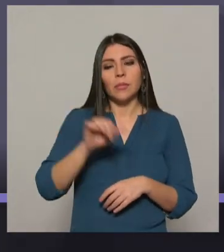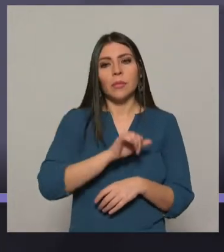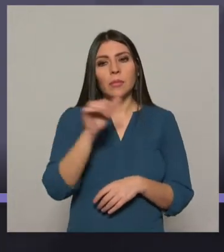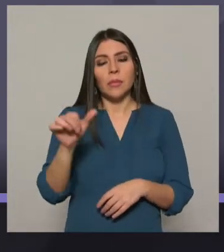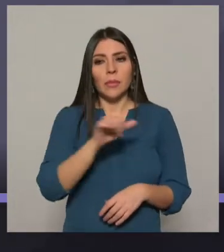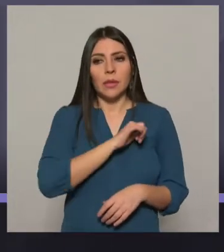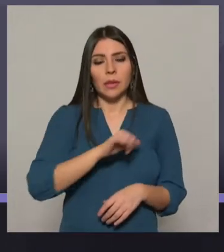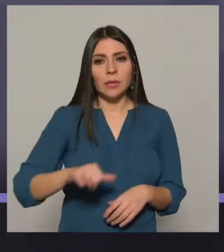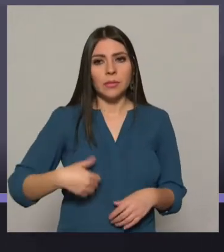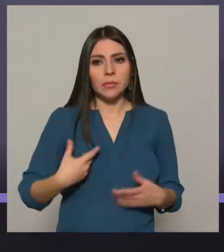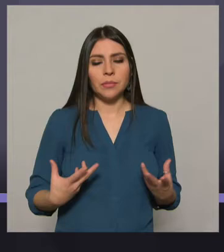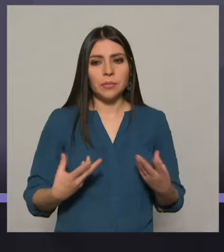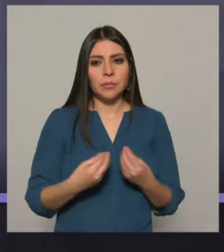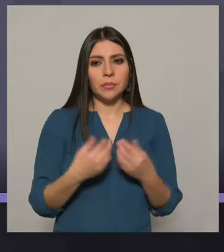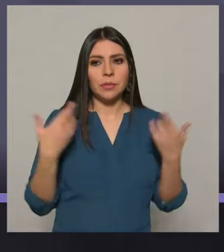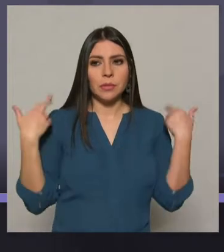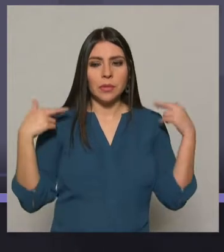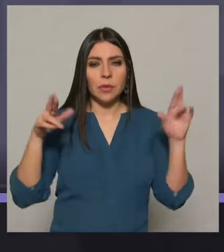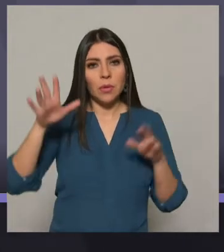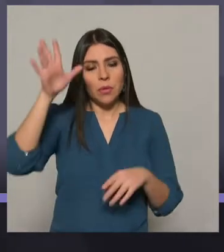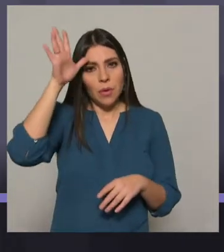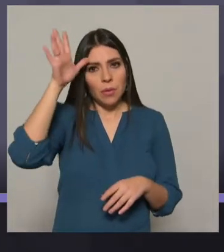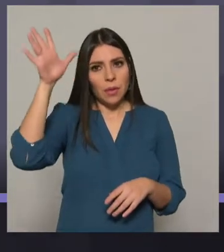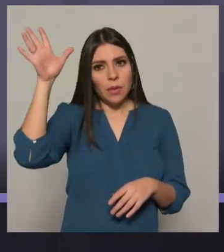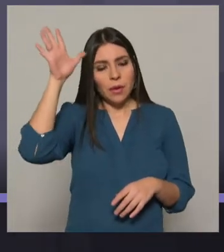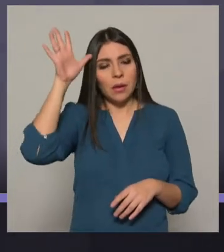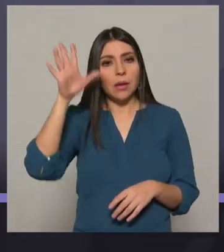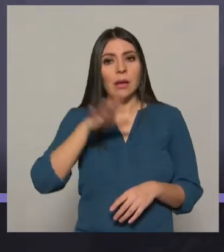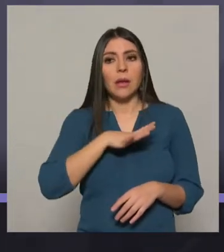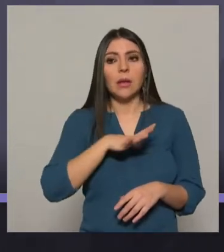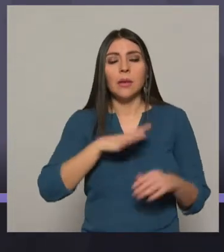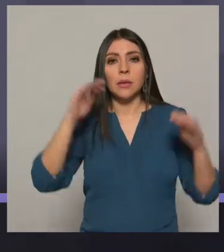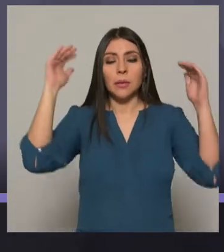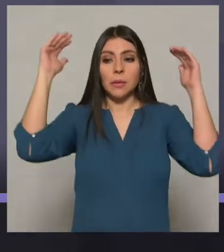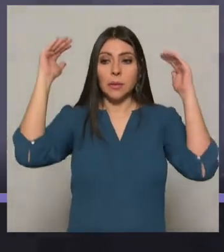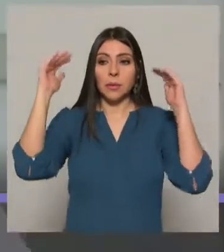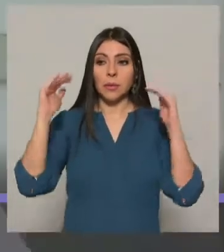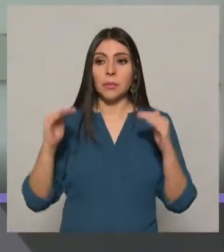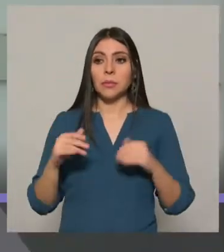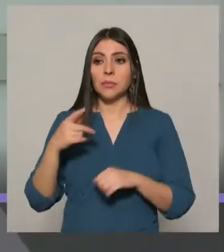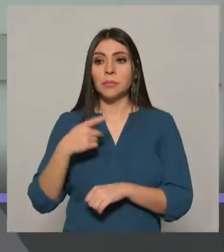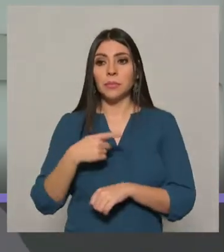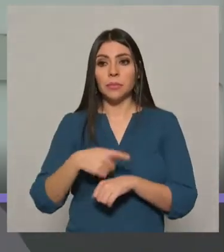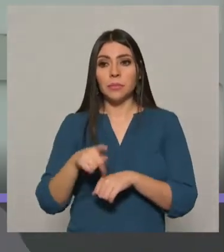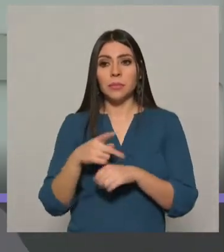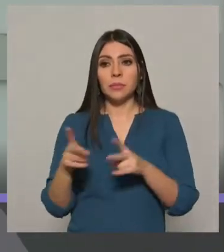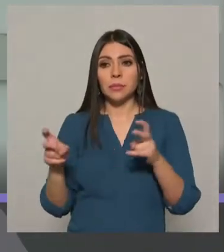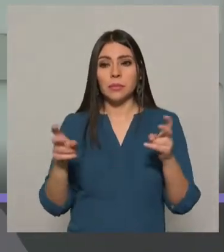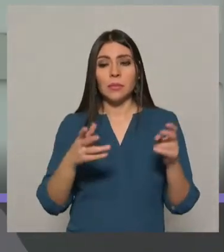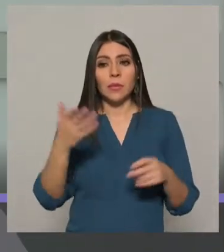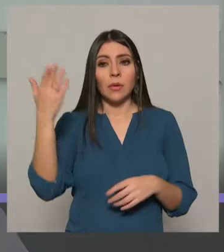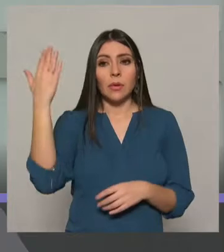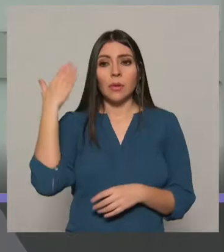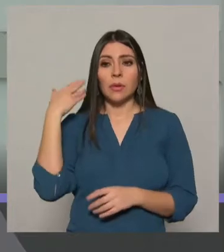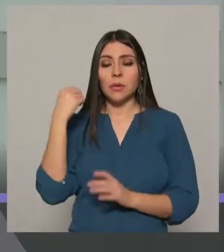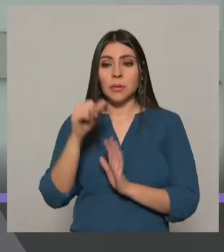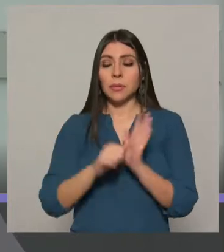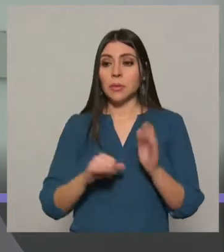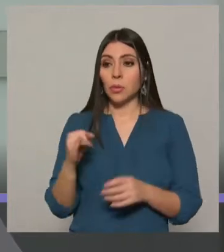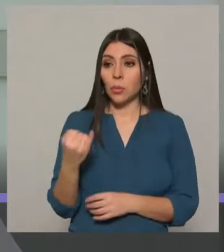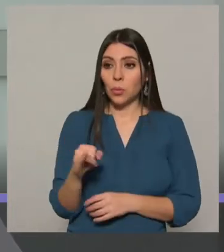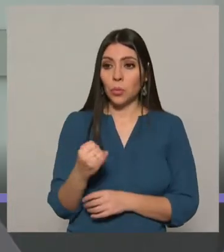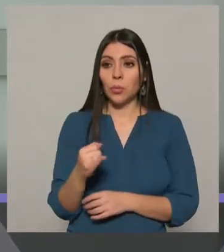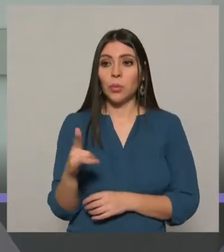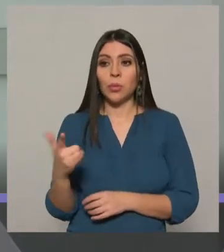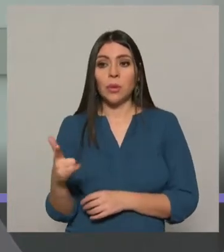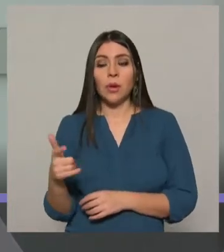que yo participo y represento, que es Cuauhtémoc, ha tenido una disminución en la incidencia delictiva desde el mes de junio,